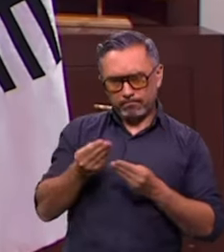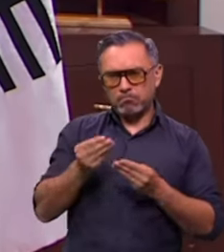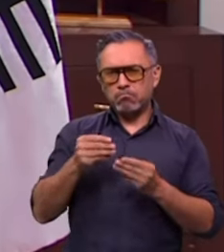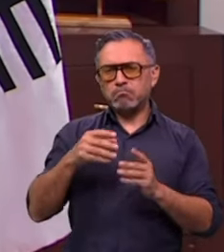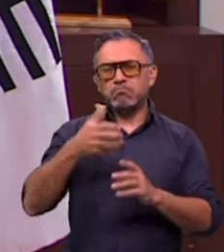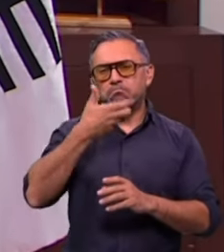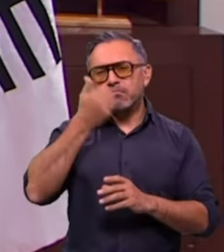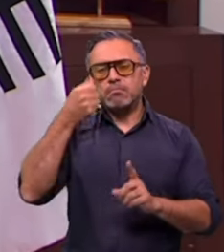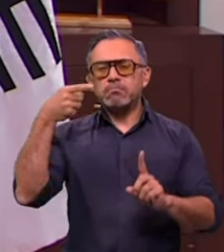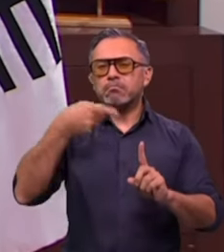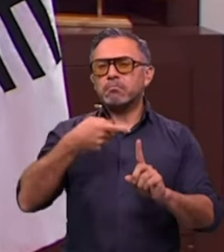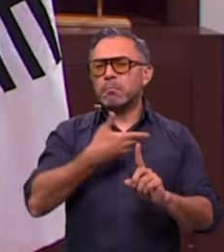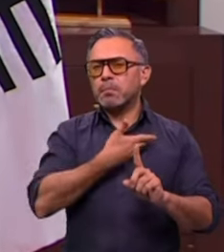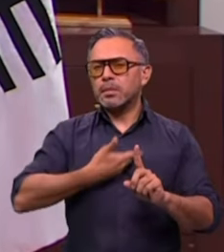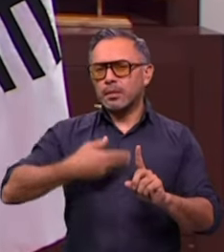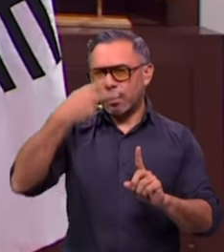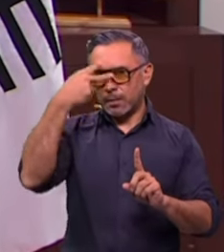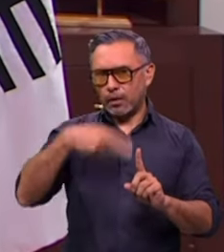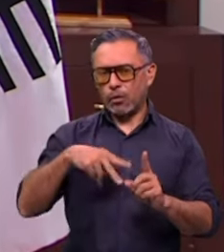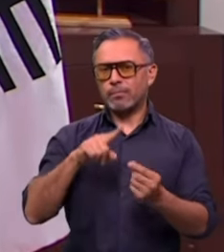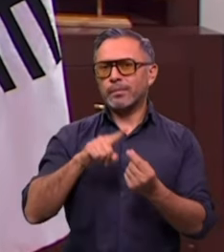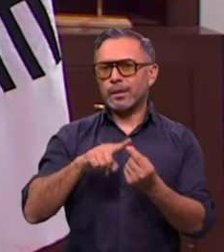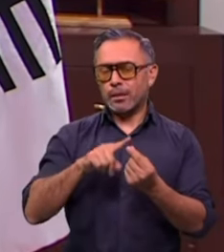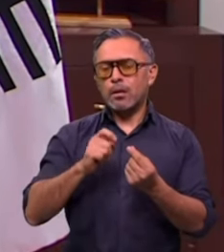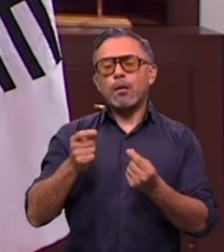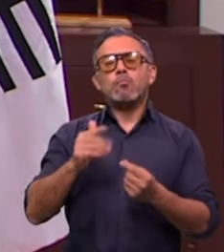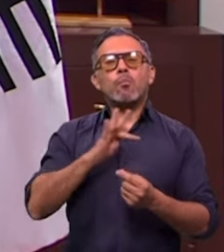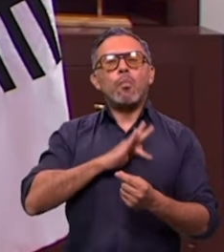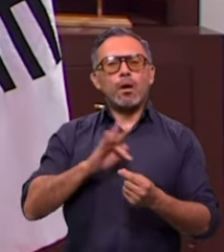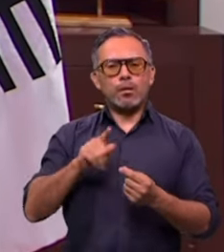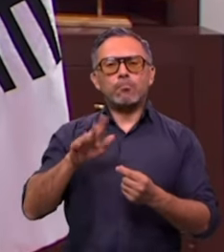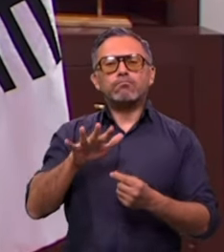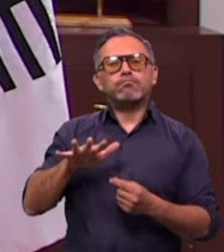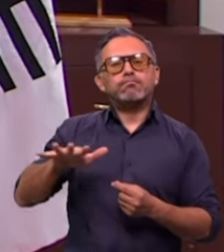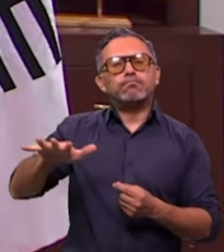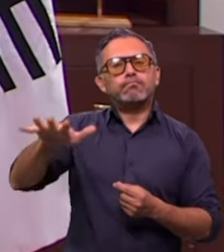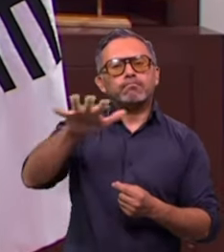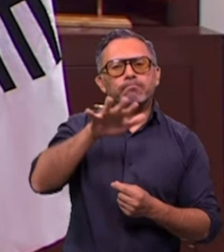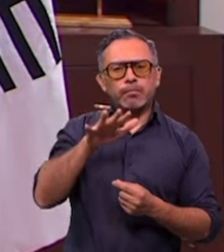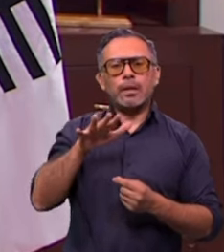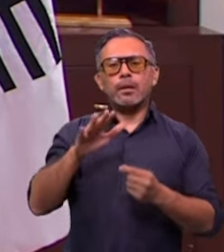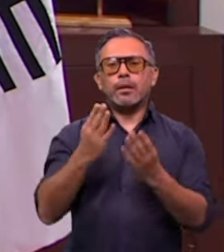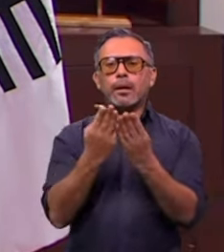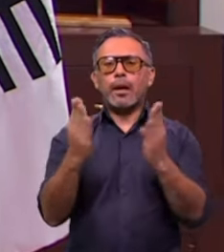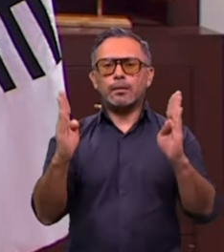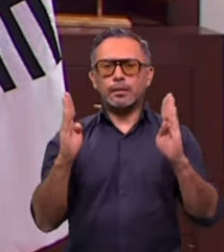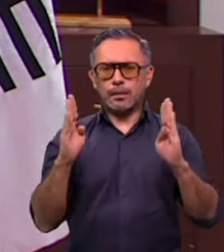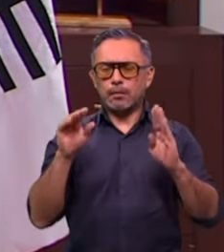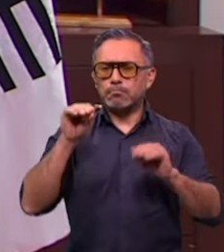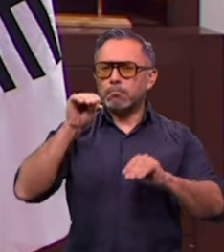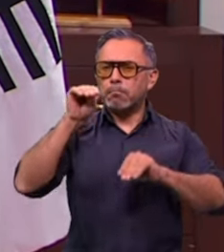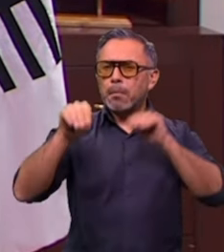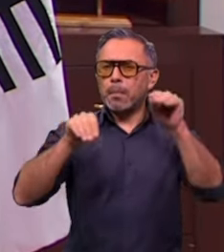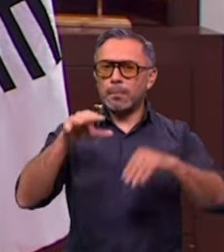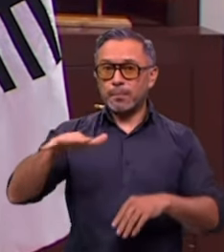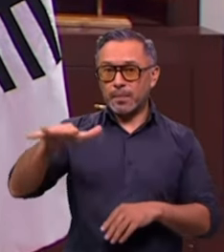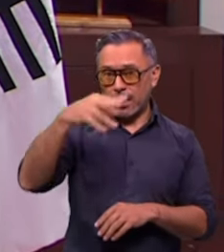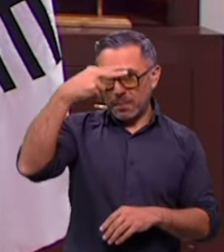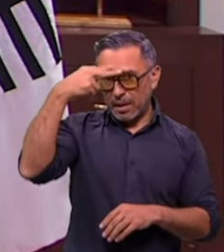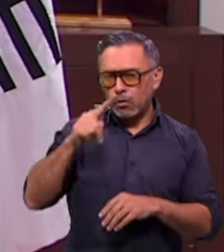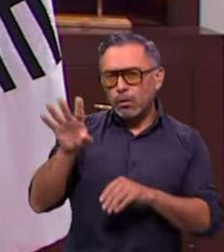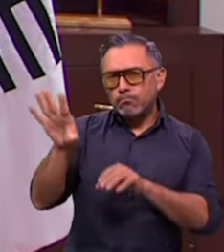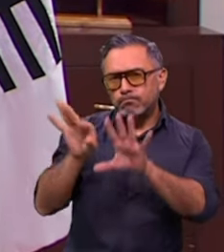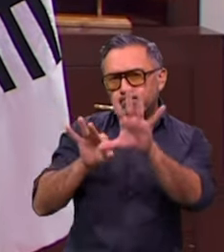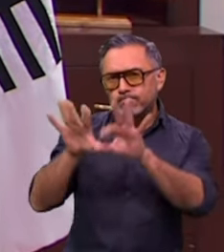este ejercicio basado en una muestra estadística representativa de las casillas instaladas en todo el país ha